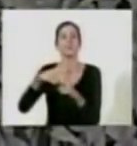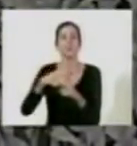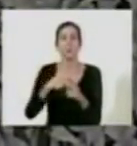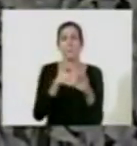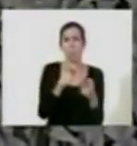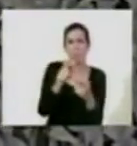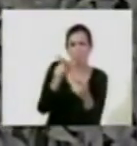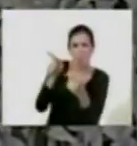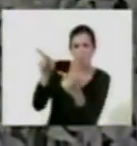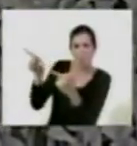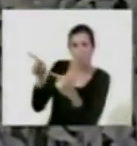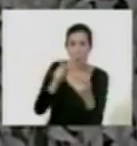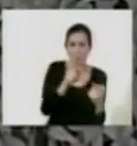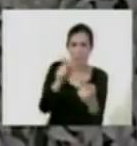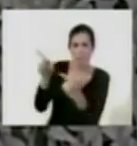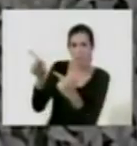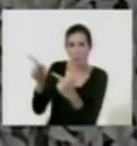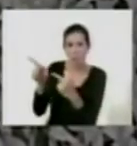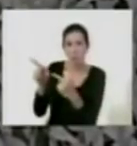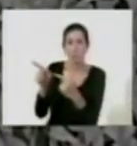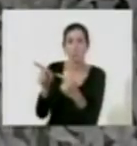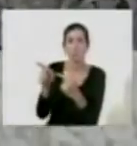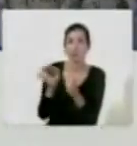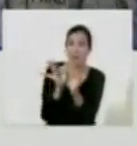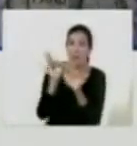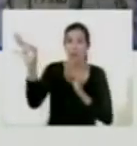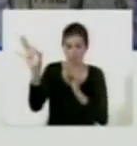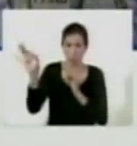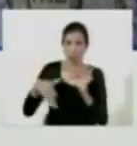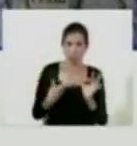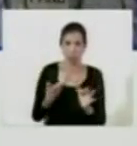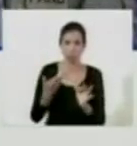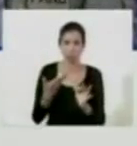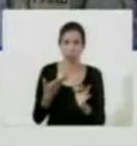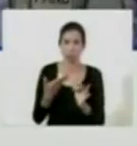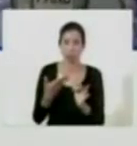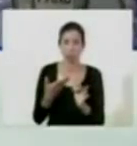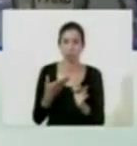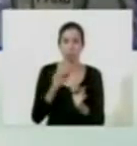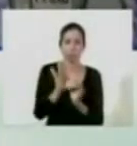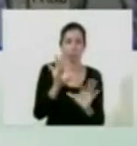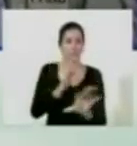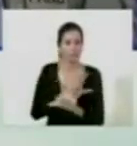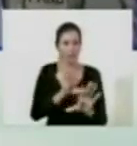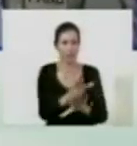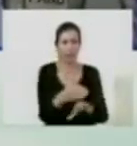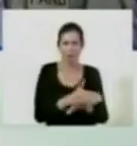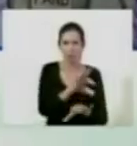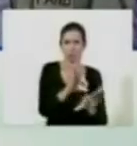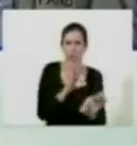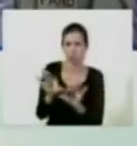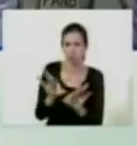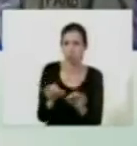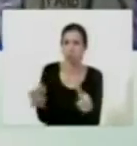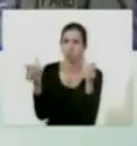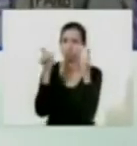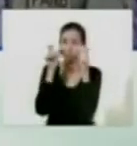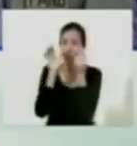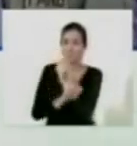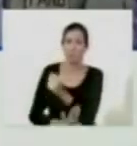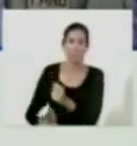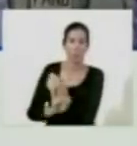medios de artillería de campaña de largo alcance, asignados para conservar el bien más preciado que